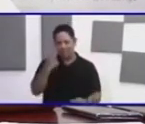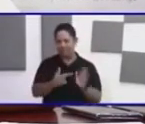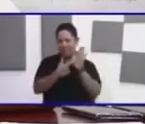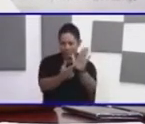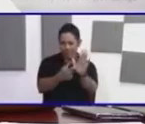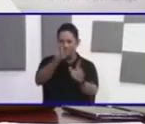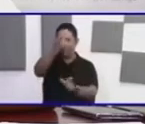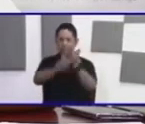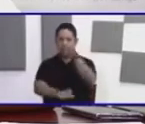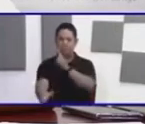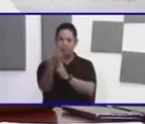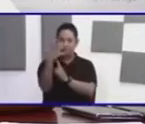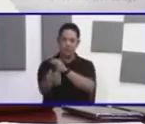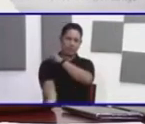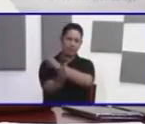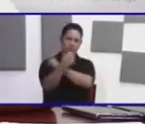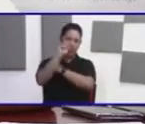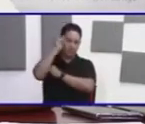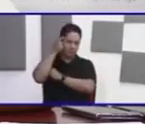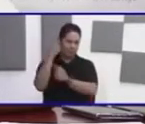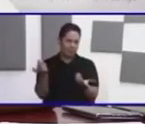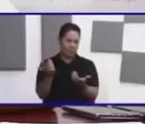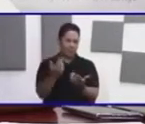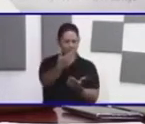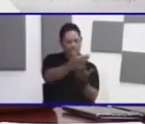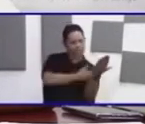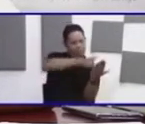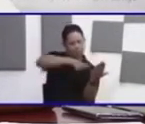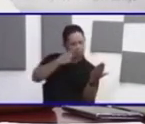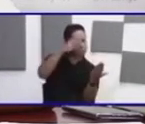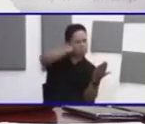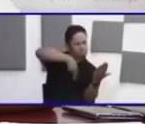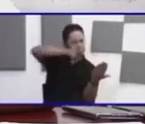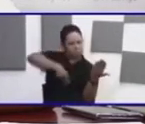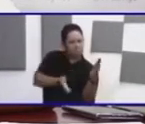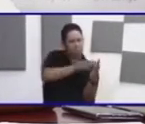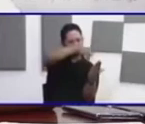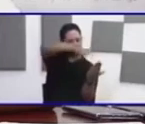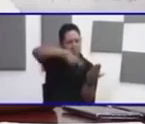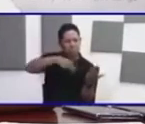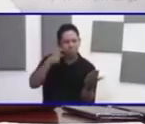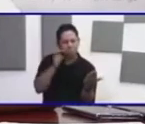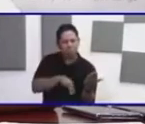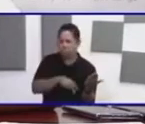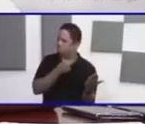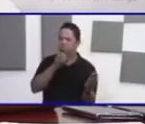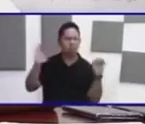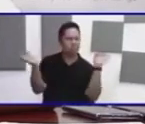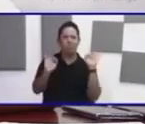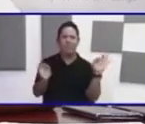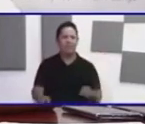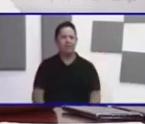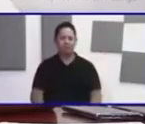al gobierno con esas infamias ni siquiera han leído el contrato, ni siquiera lo han leído, y simplemente cogen